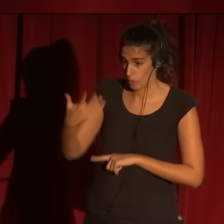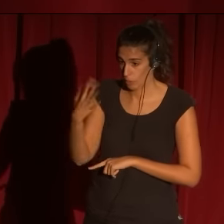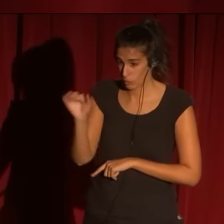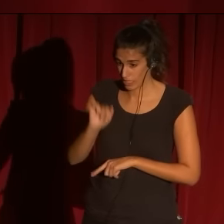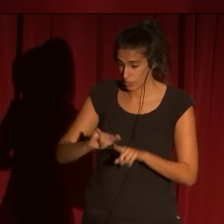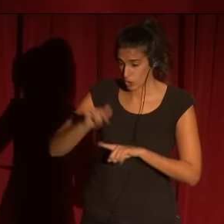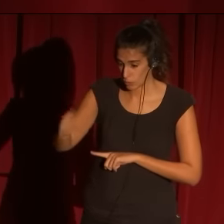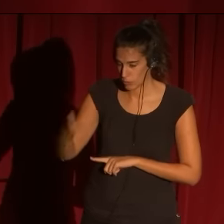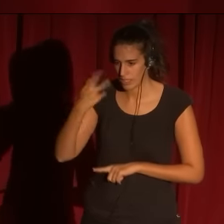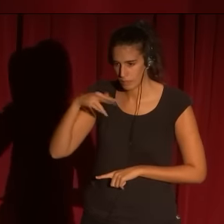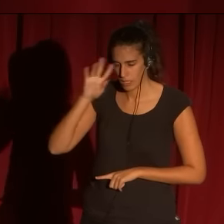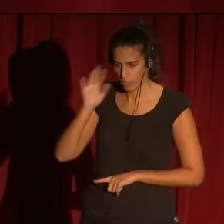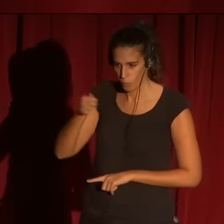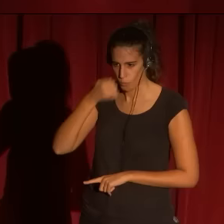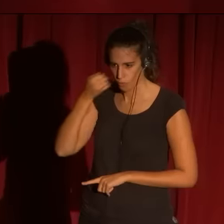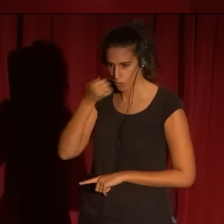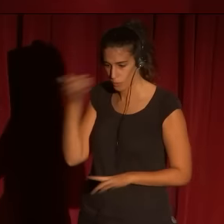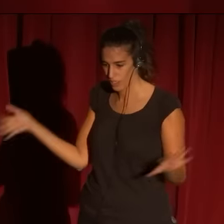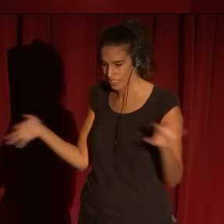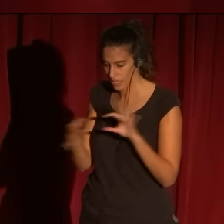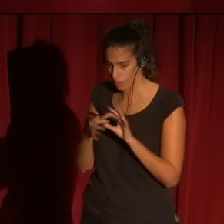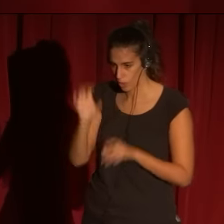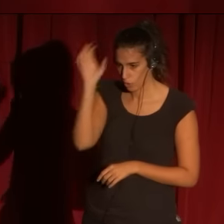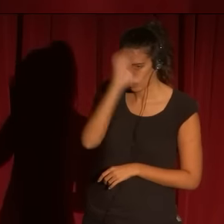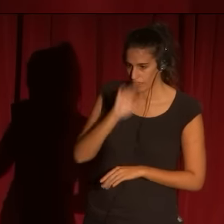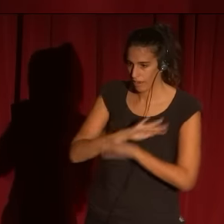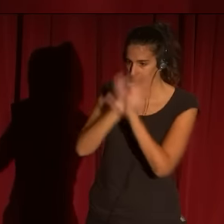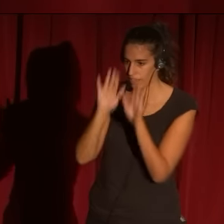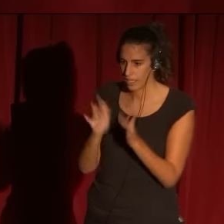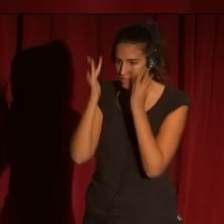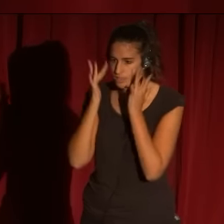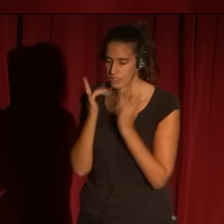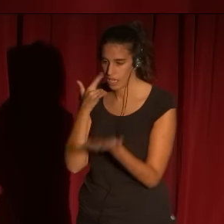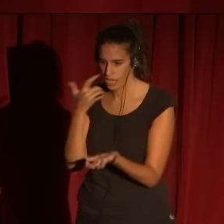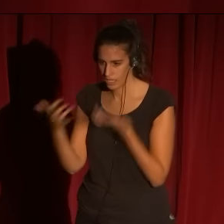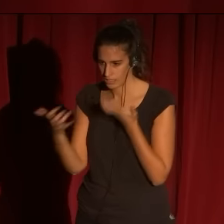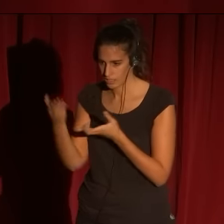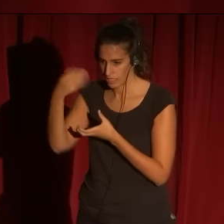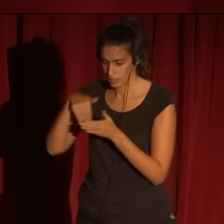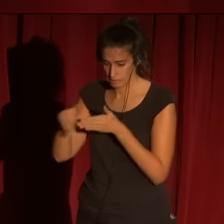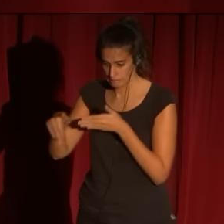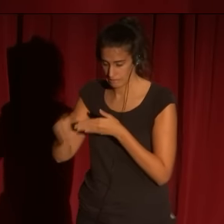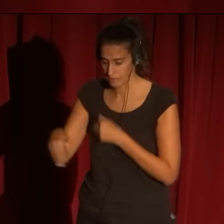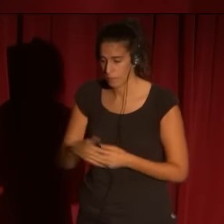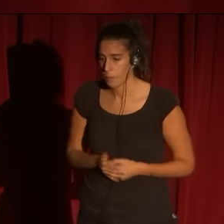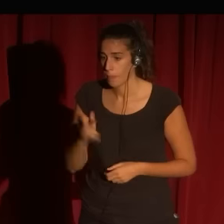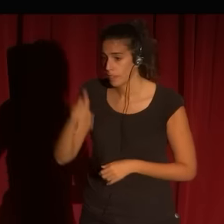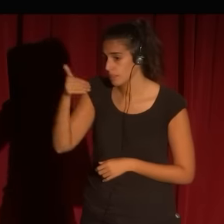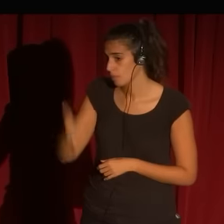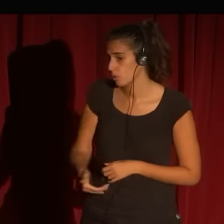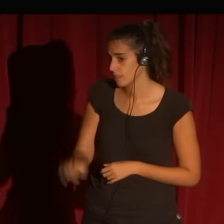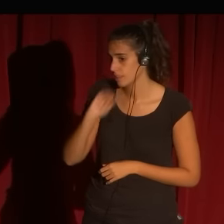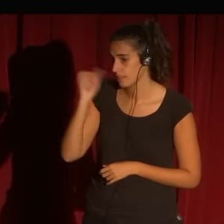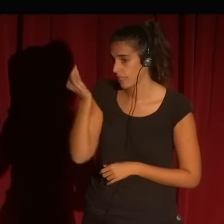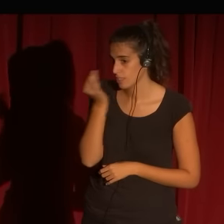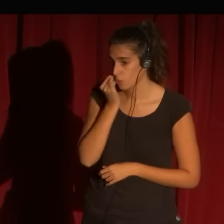especialización que ha tenido un vínculo con lo científico primero y que va a acabar siendo puramente estética o artística dentro de poco tiempo y es importante darse